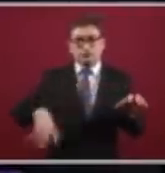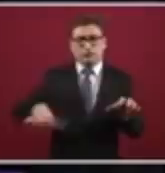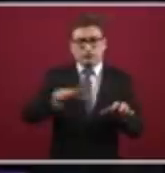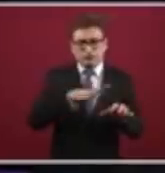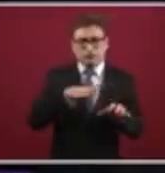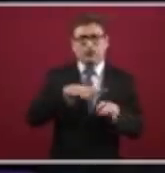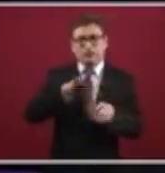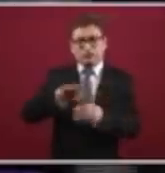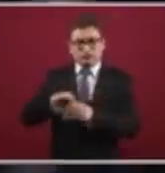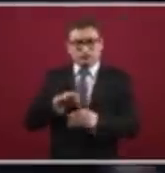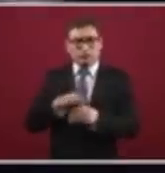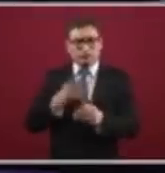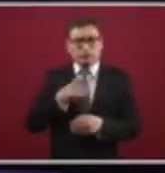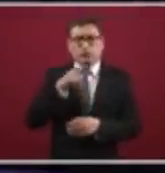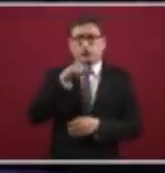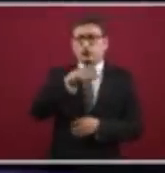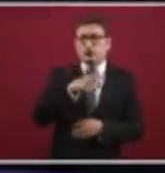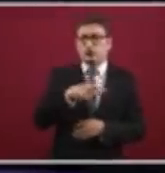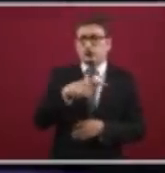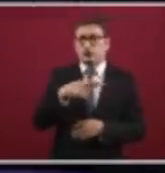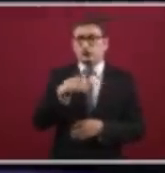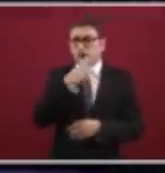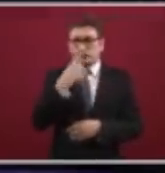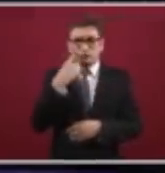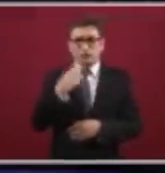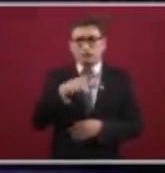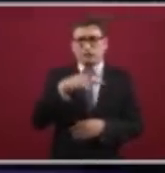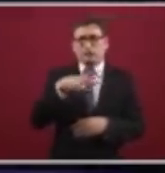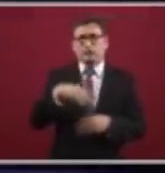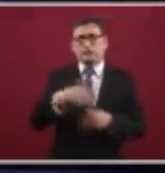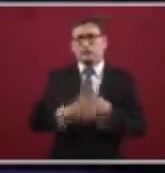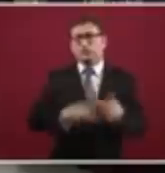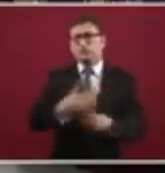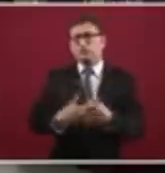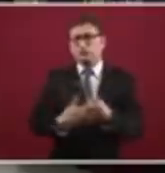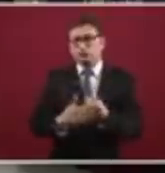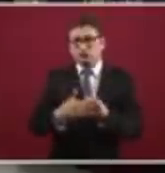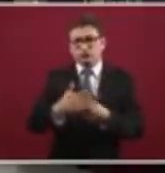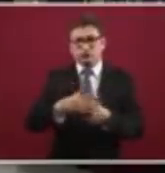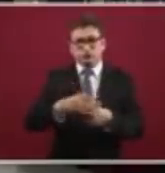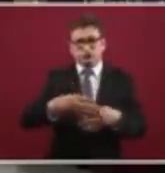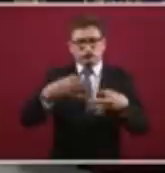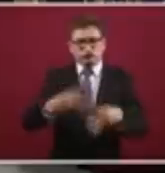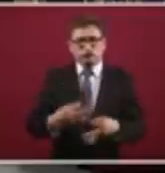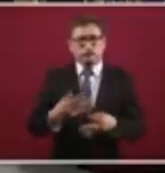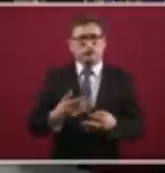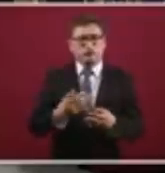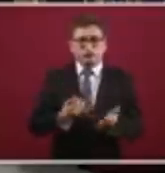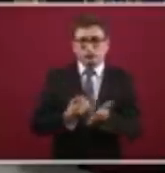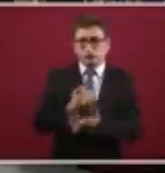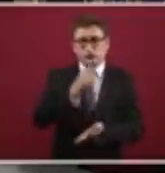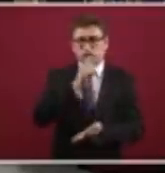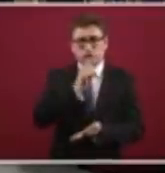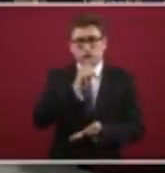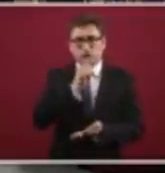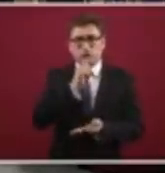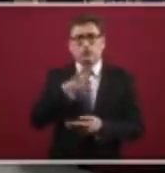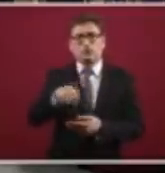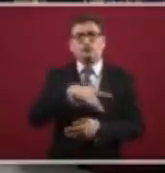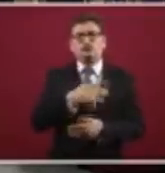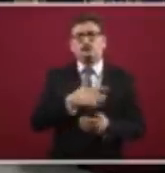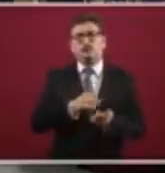eso sigue retrasando su postura de llevar a cabo legalmente la revocación de mandato que piensa acerca de ésta de este nuevo